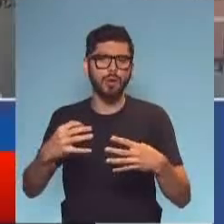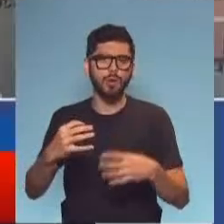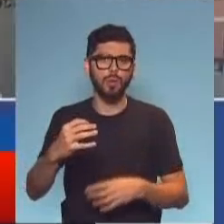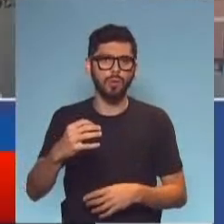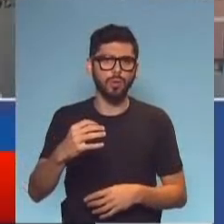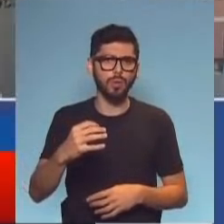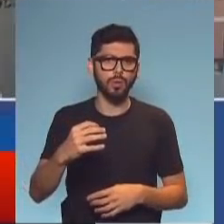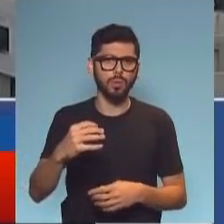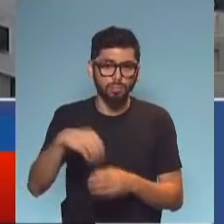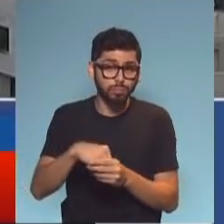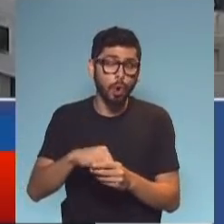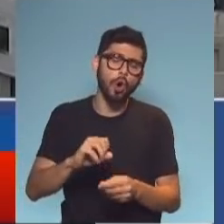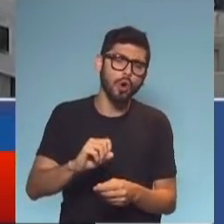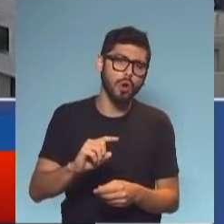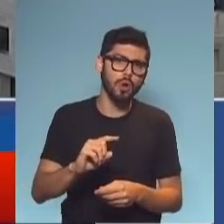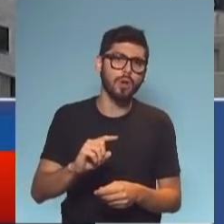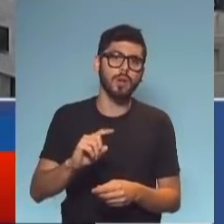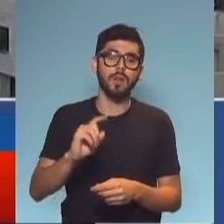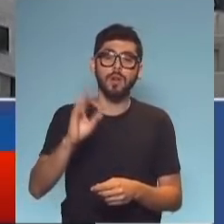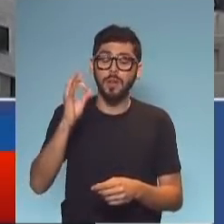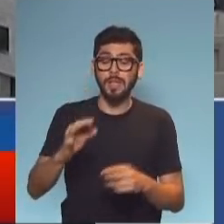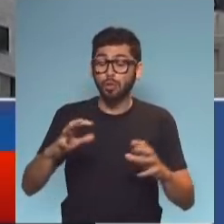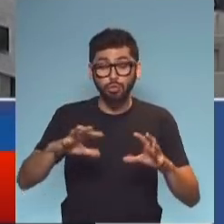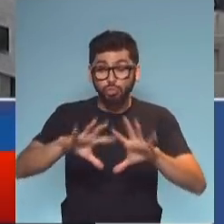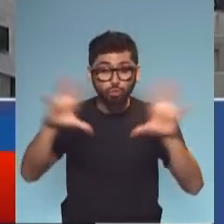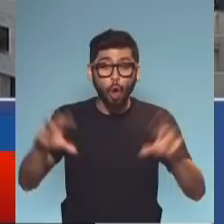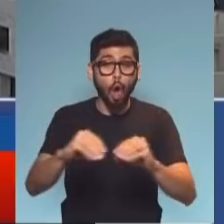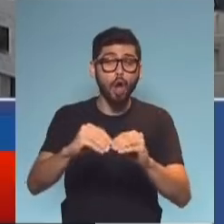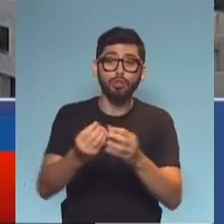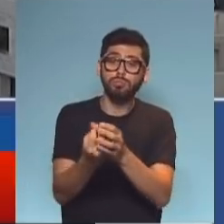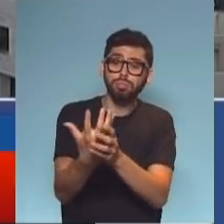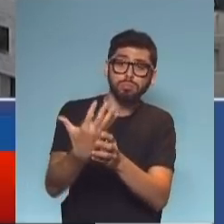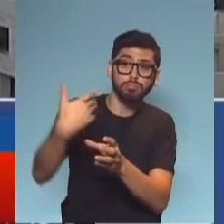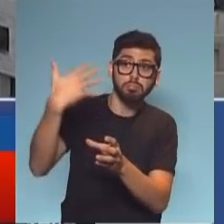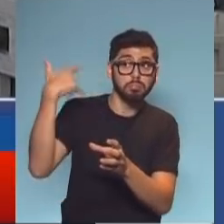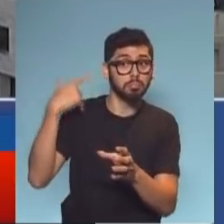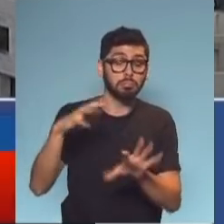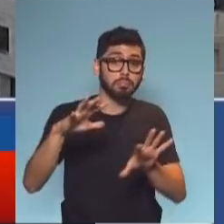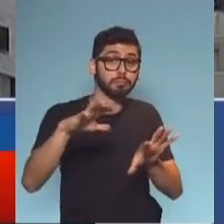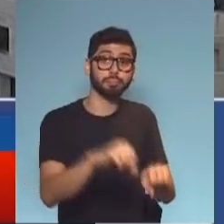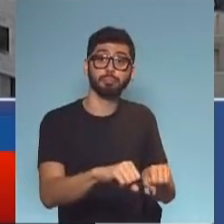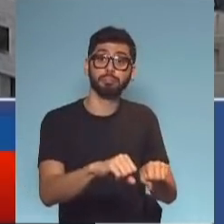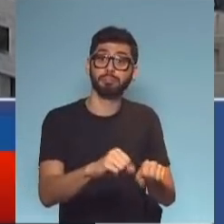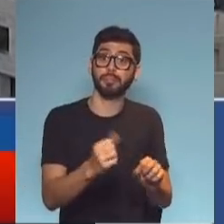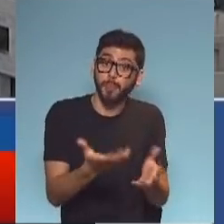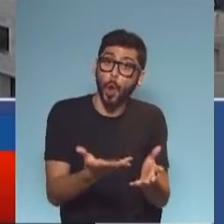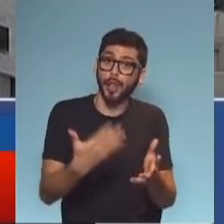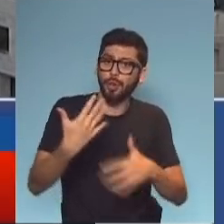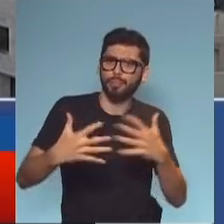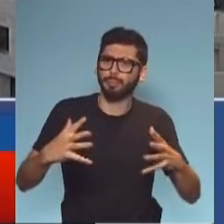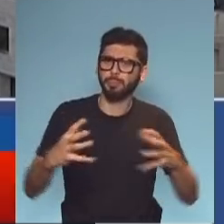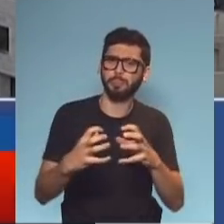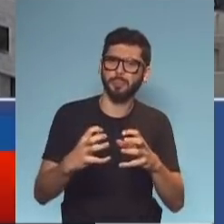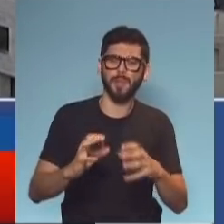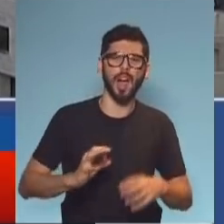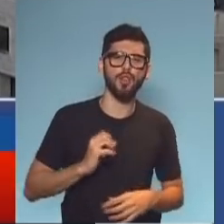Sí. El origen de todo esto es la ocupación, porque en el año